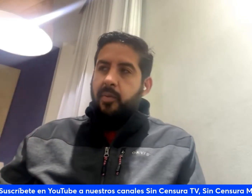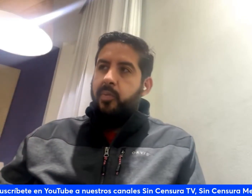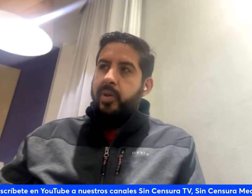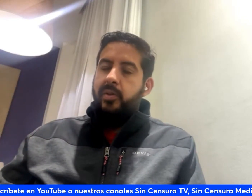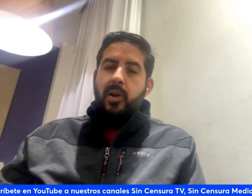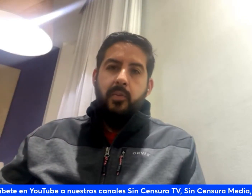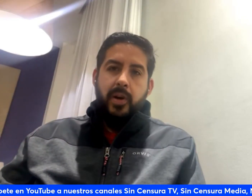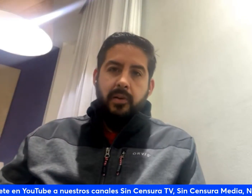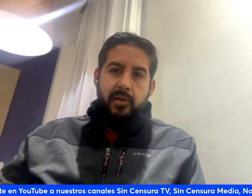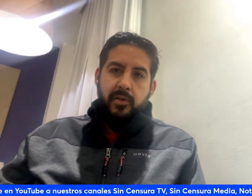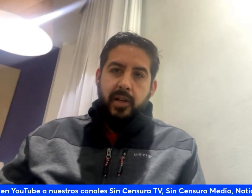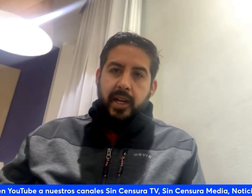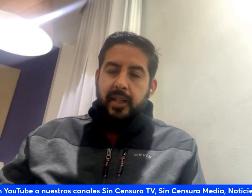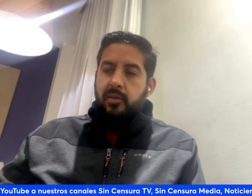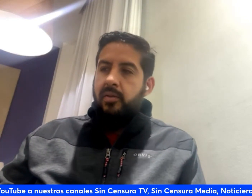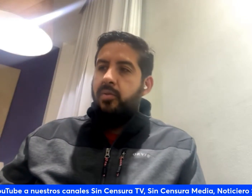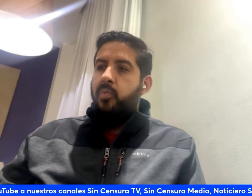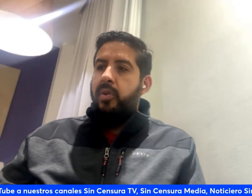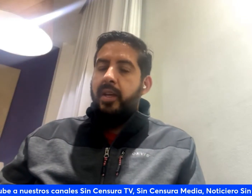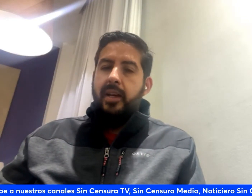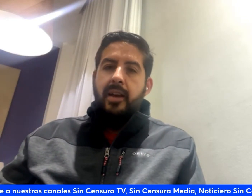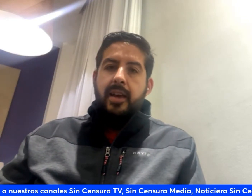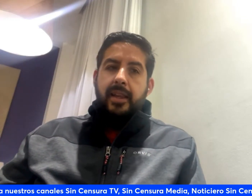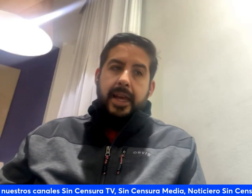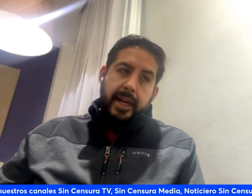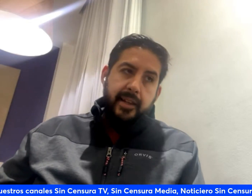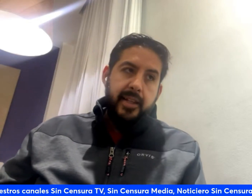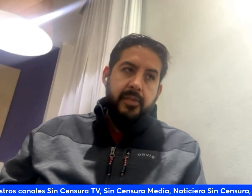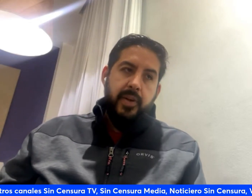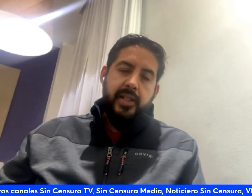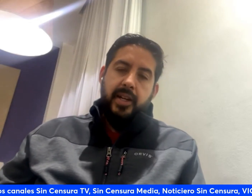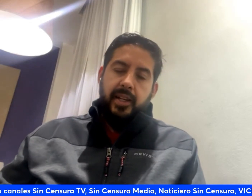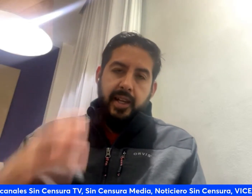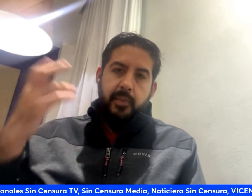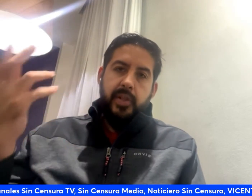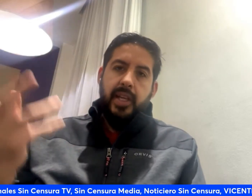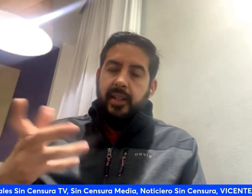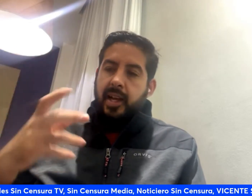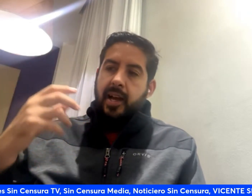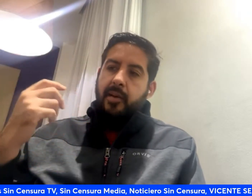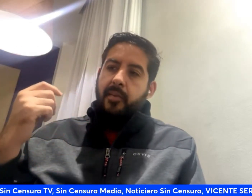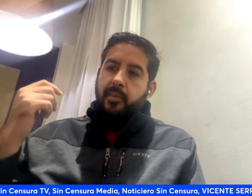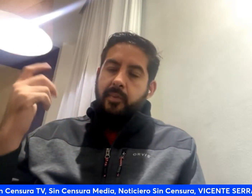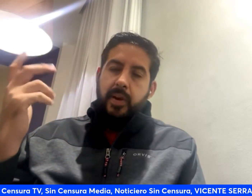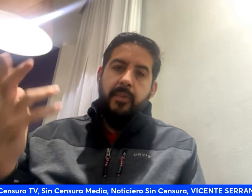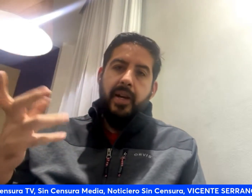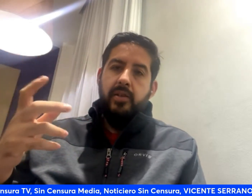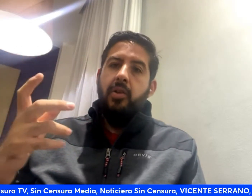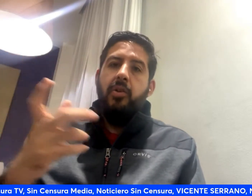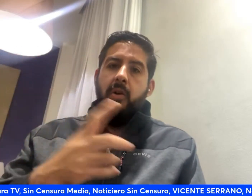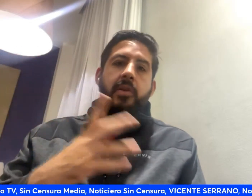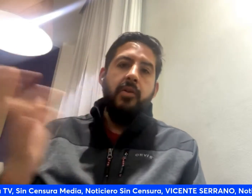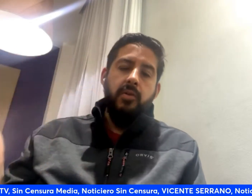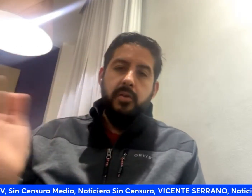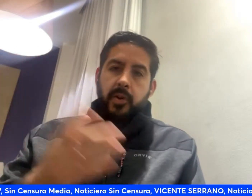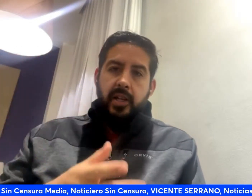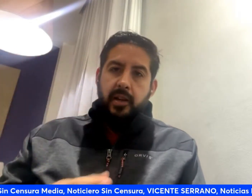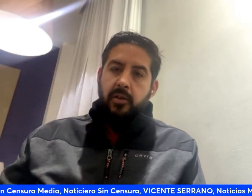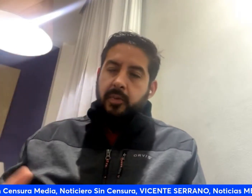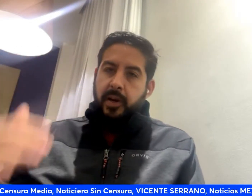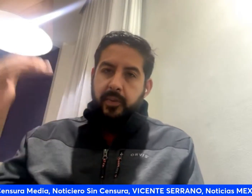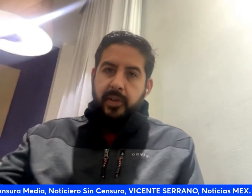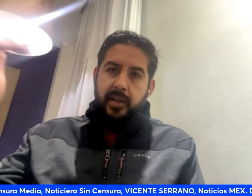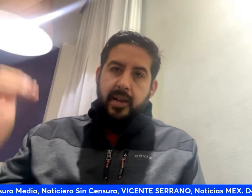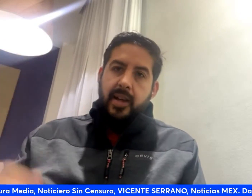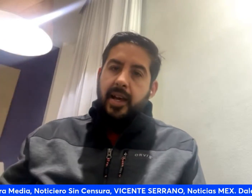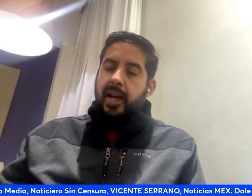deben el puesto al pueblo, no son electos, es un poder de élites porque se requiere pues cierta preparación o vínculos